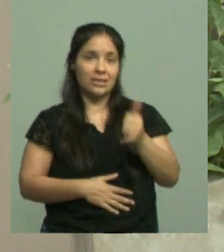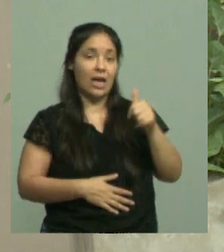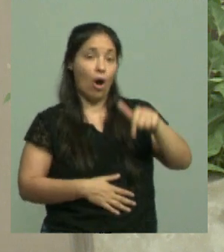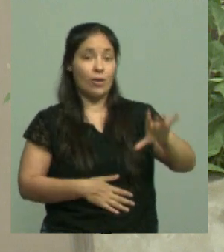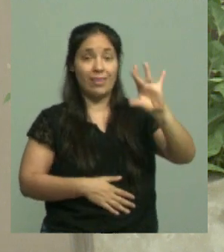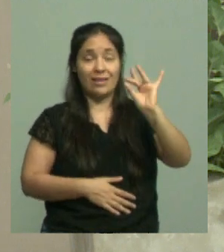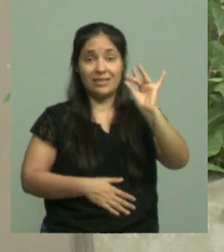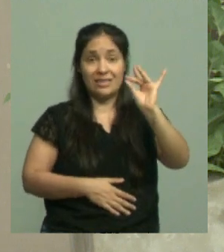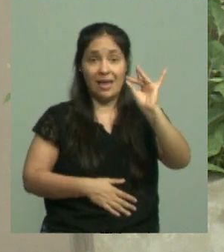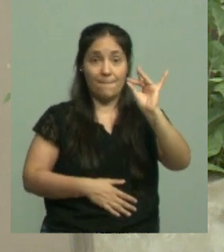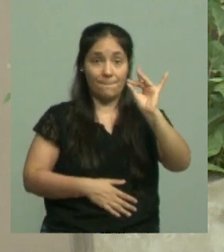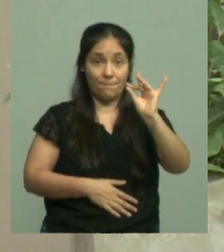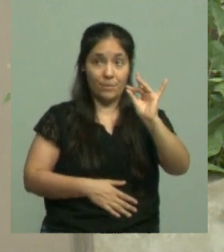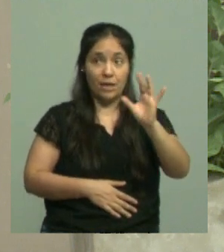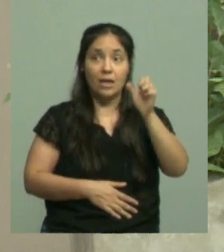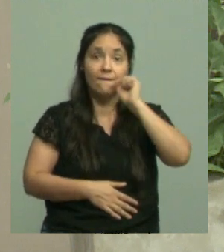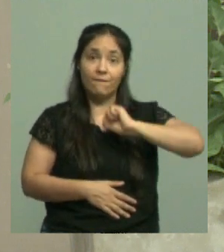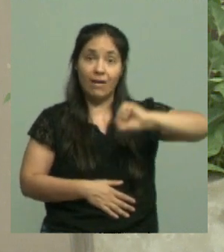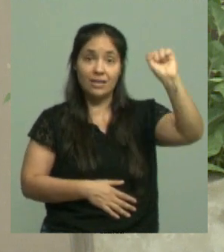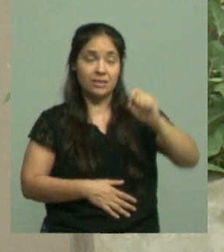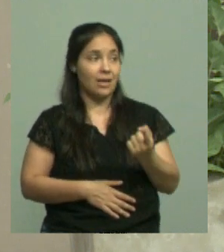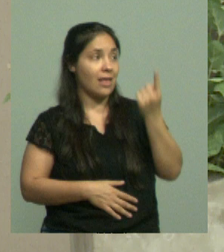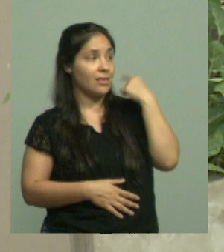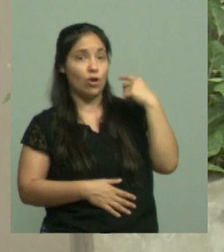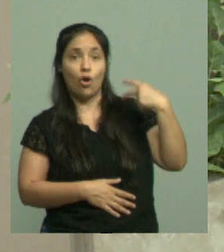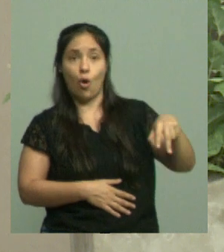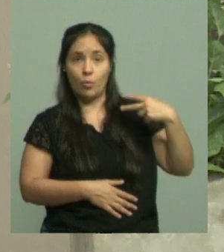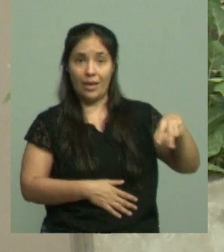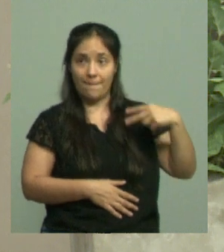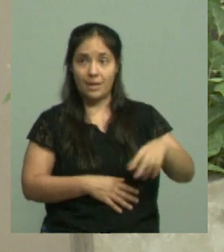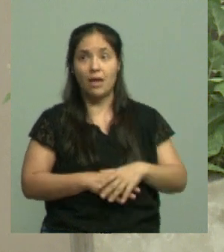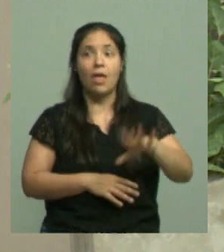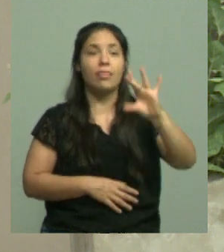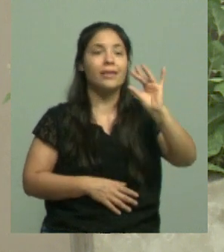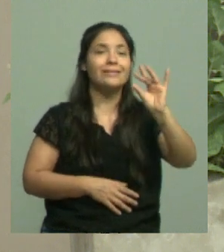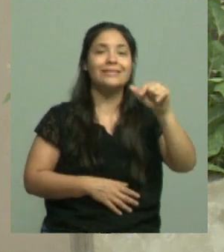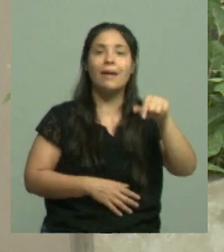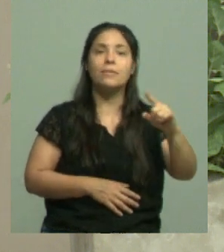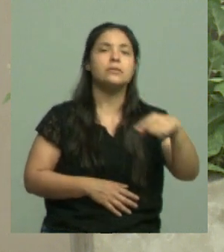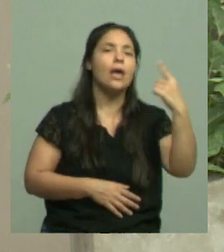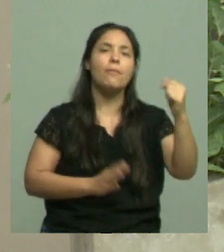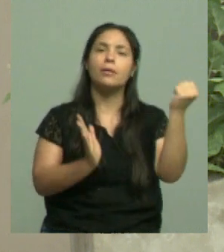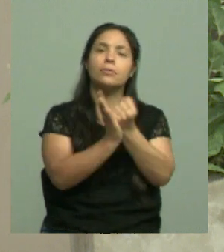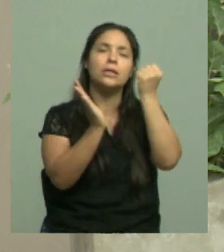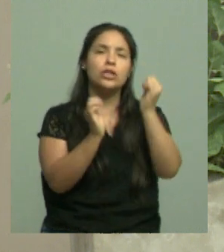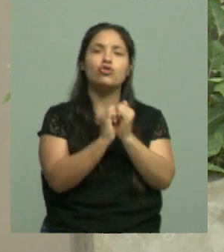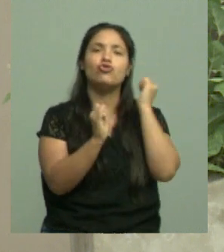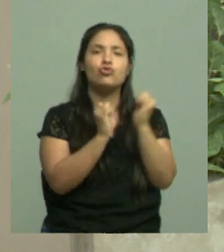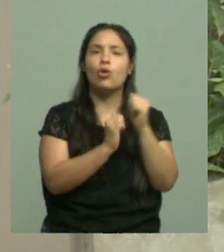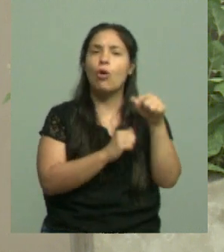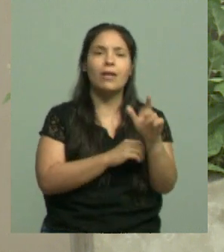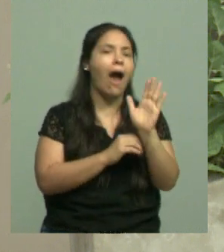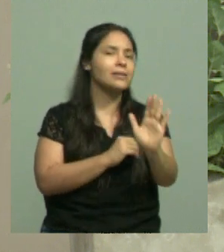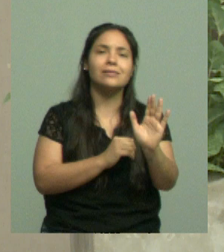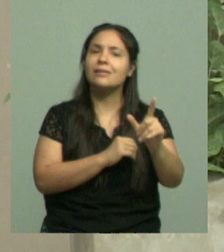y esta inflación que se dio a conocer hoy es la de noviembre. Noviembre, Y el sí. mes de diciembre, históricamente, tiene procesos de